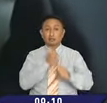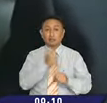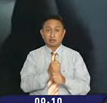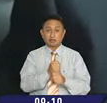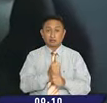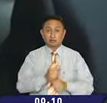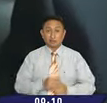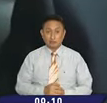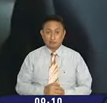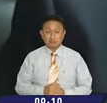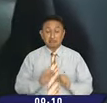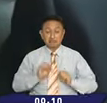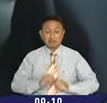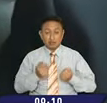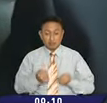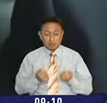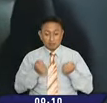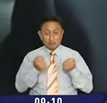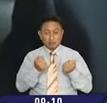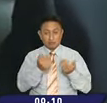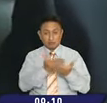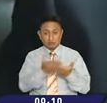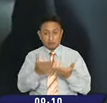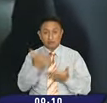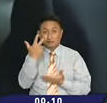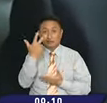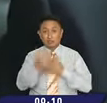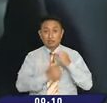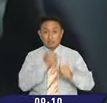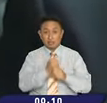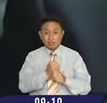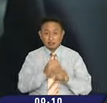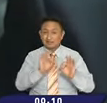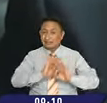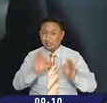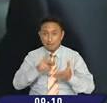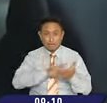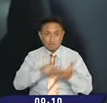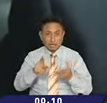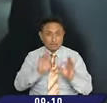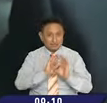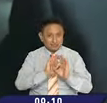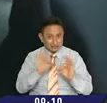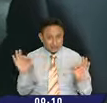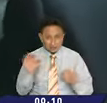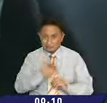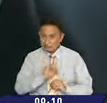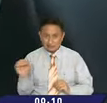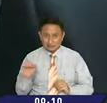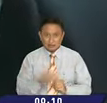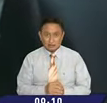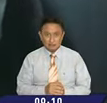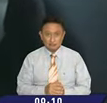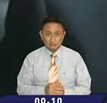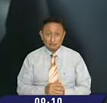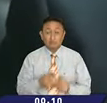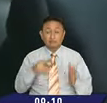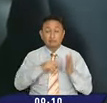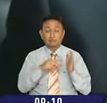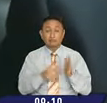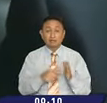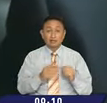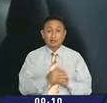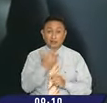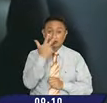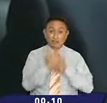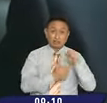plazo. Le damos 3 años de periodo de gracia total. ¿Qué significa eso?